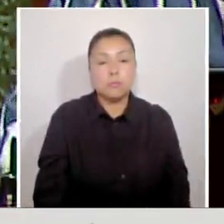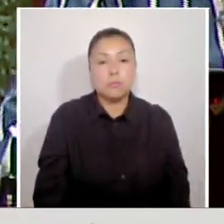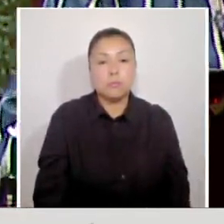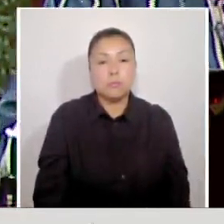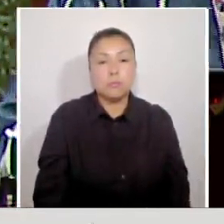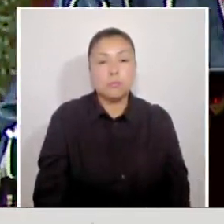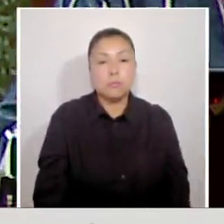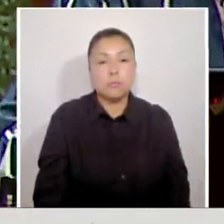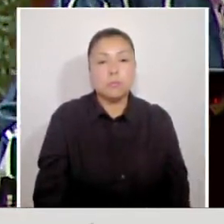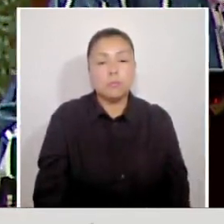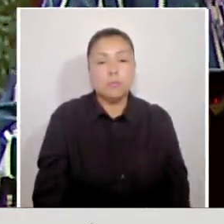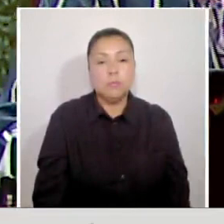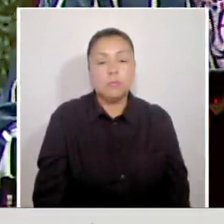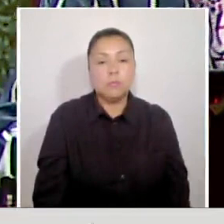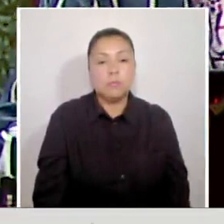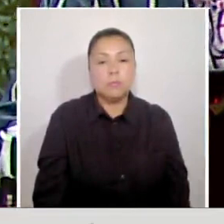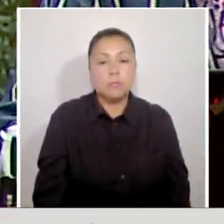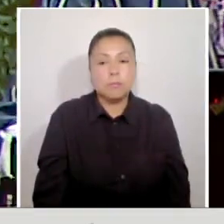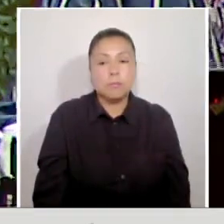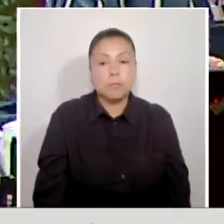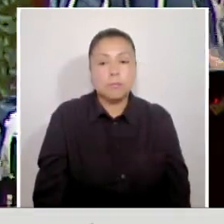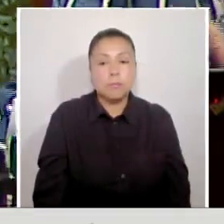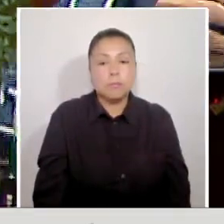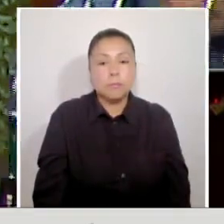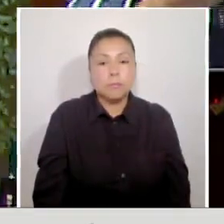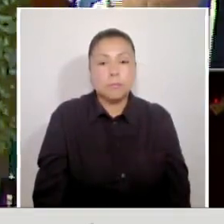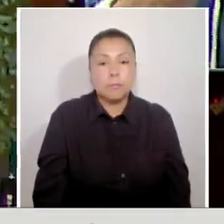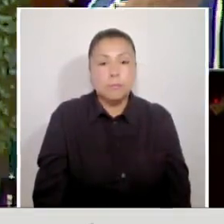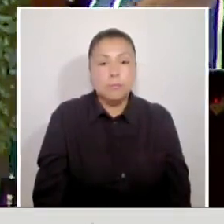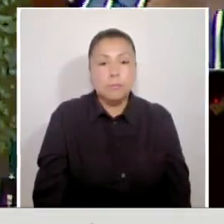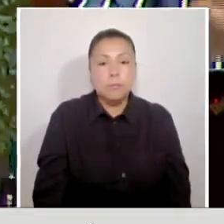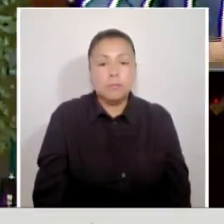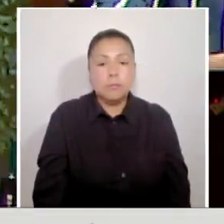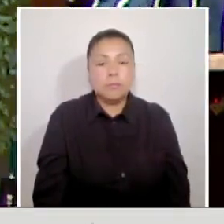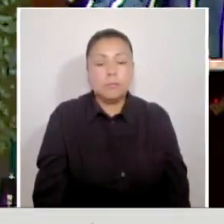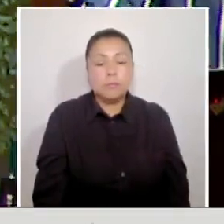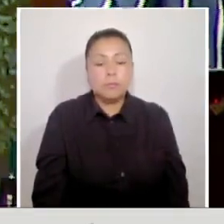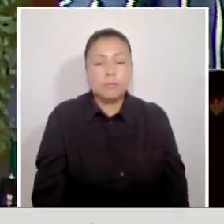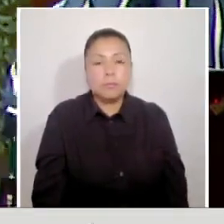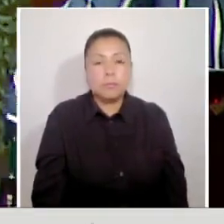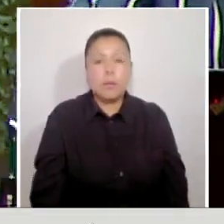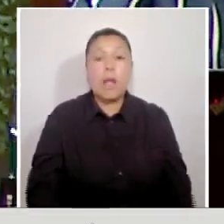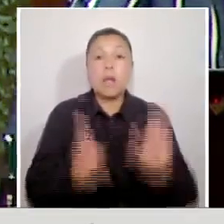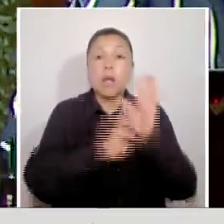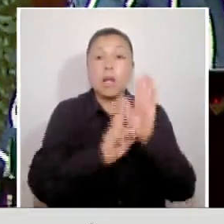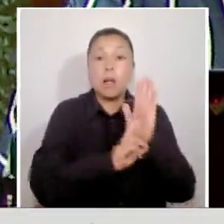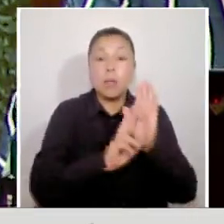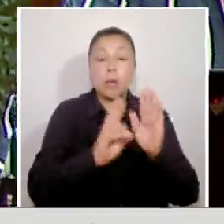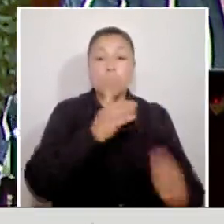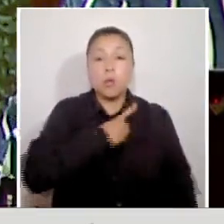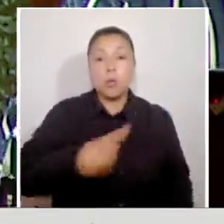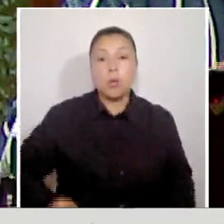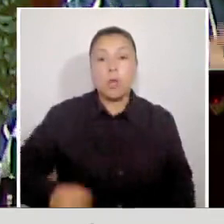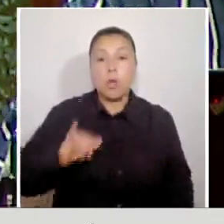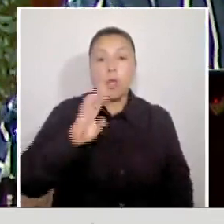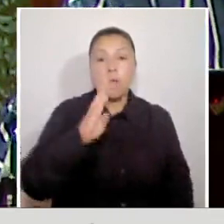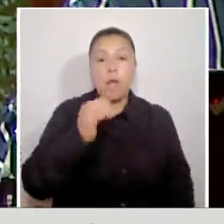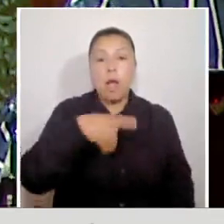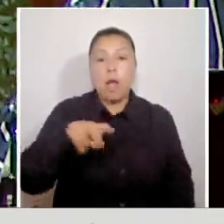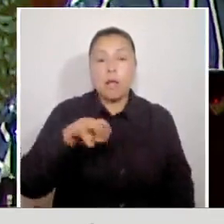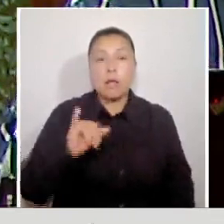entr diputado diputado punto reglamento Gracias